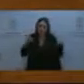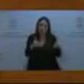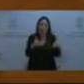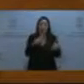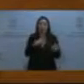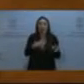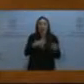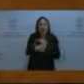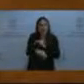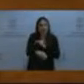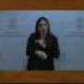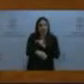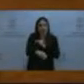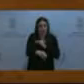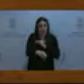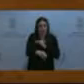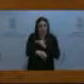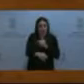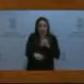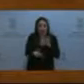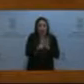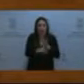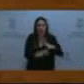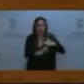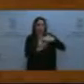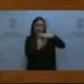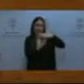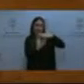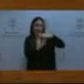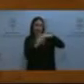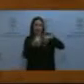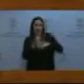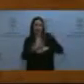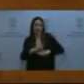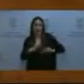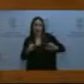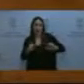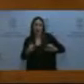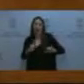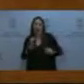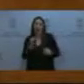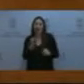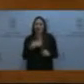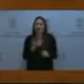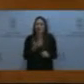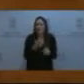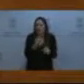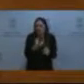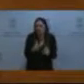evitar el atasco legislativo que vive esta Junta General y así conseguir resolver